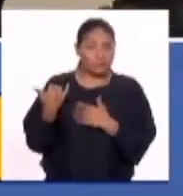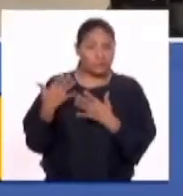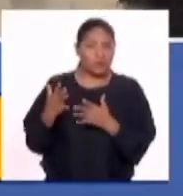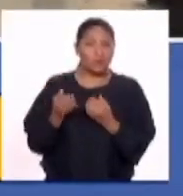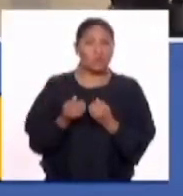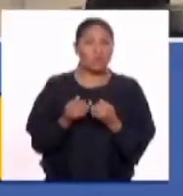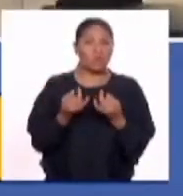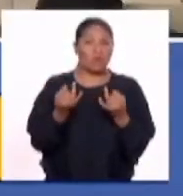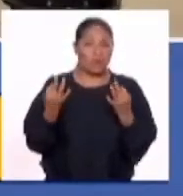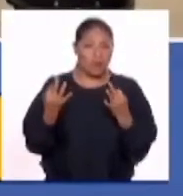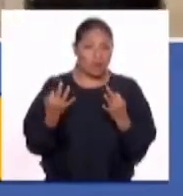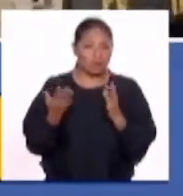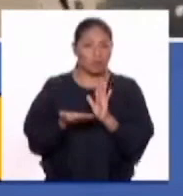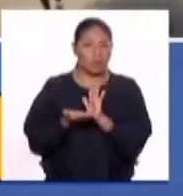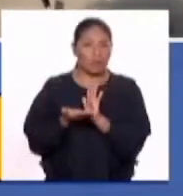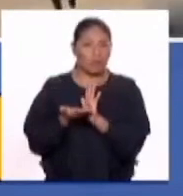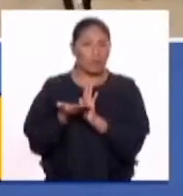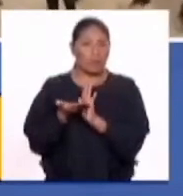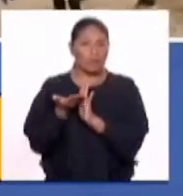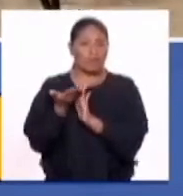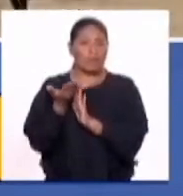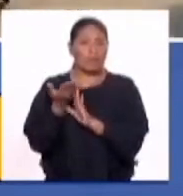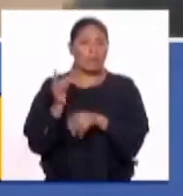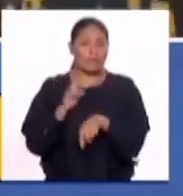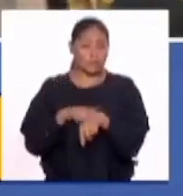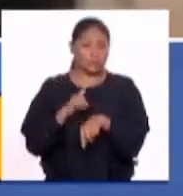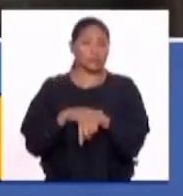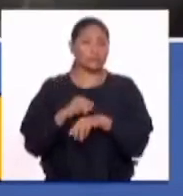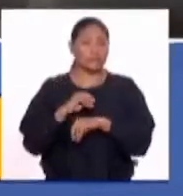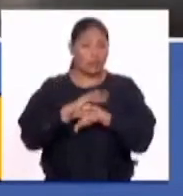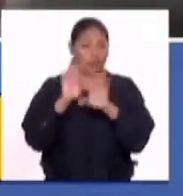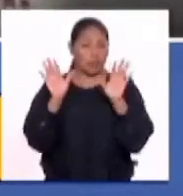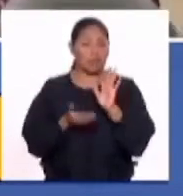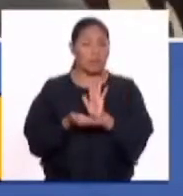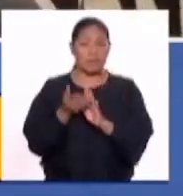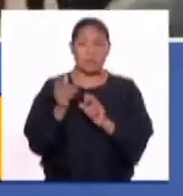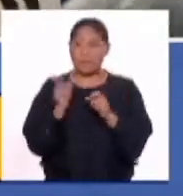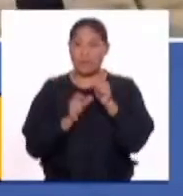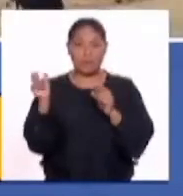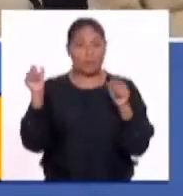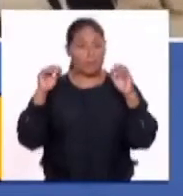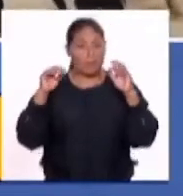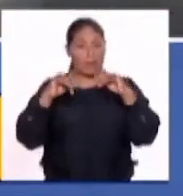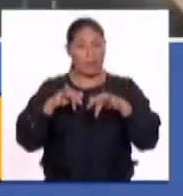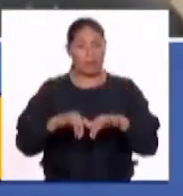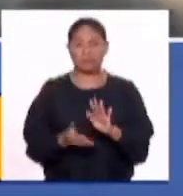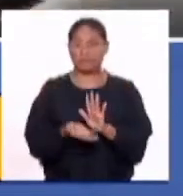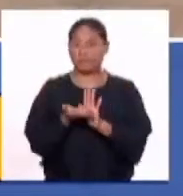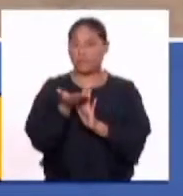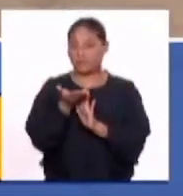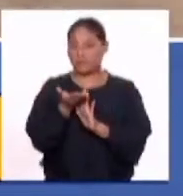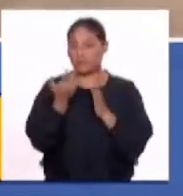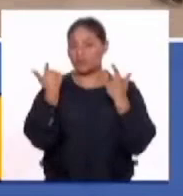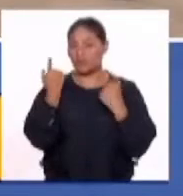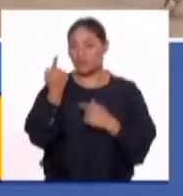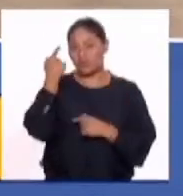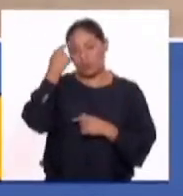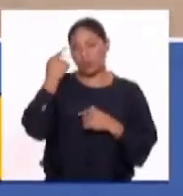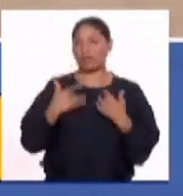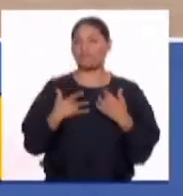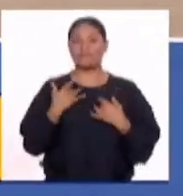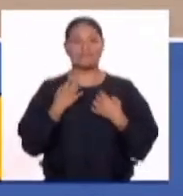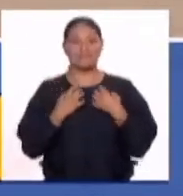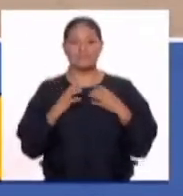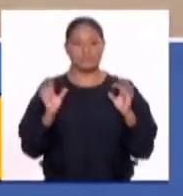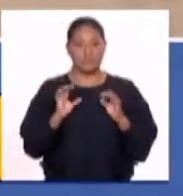se comenzó a incrementar en la mañana. Entonces, no, esto no es una expulsión, no es una una decisión motivada, no es que Chile los